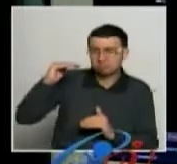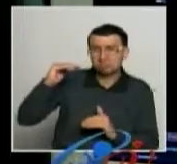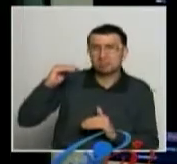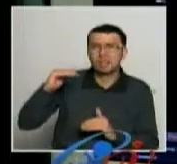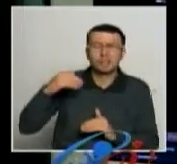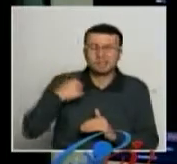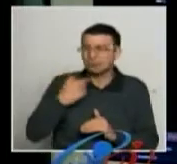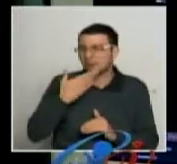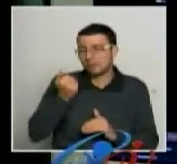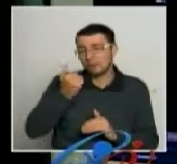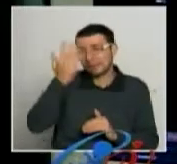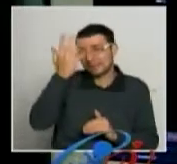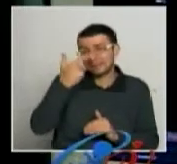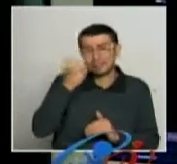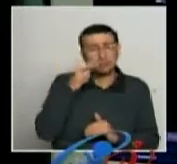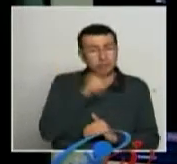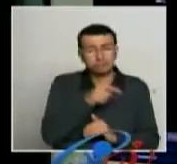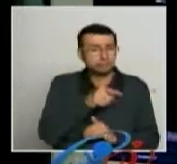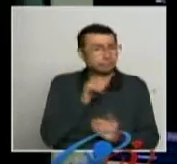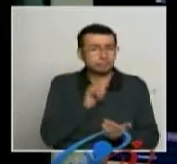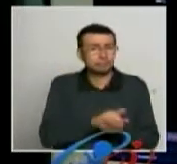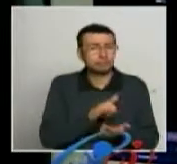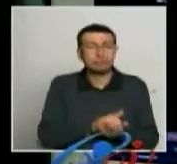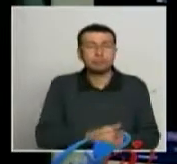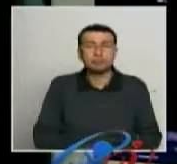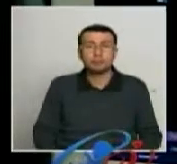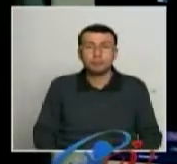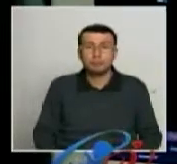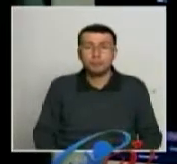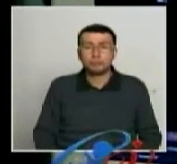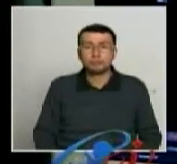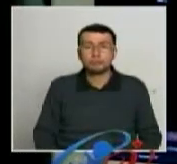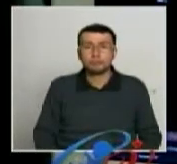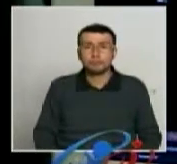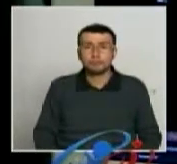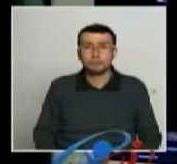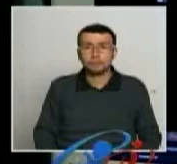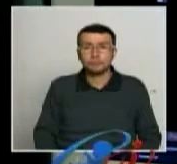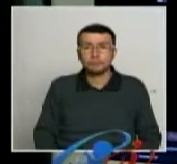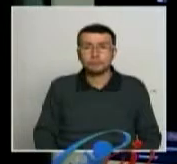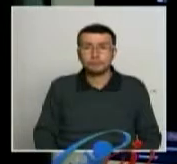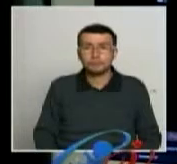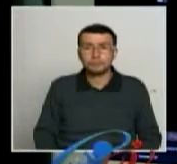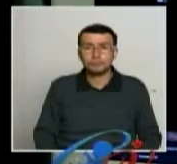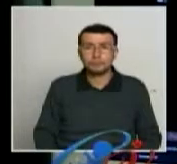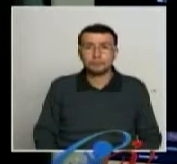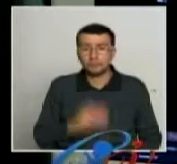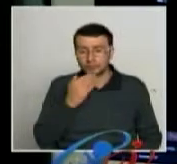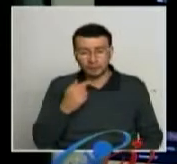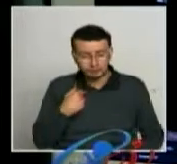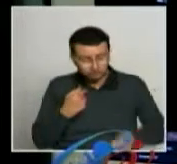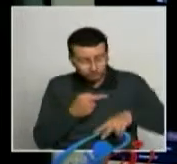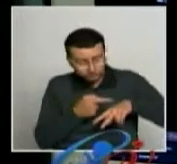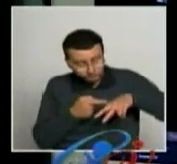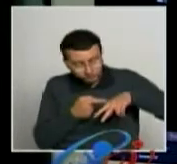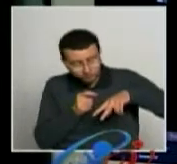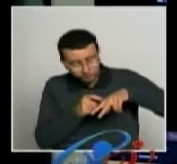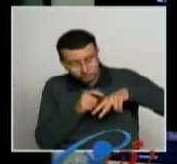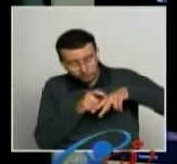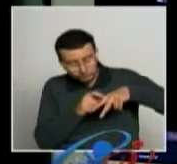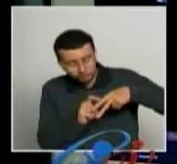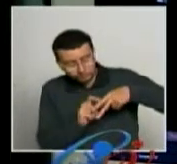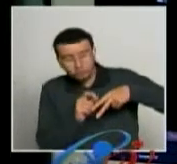la parte del examen de las venas que están aquí en la ingle y en el muslo y igual las arterias,